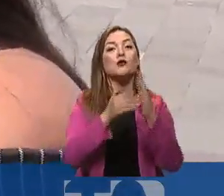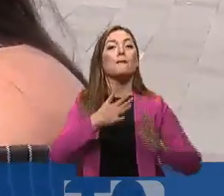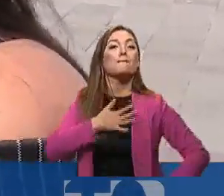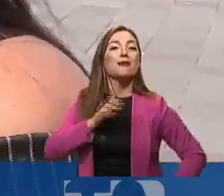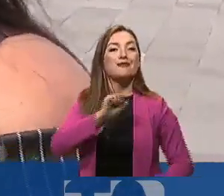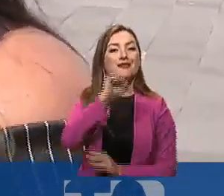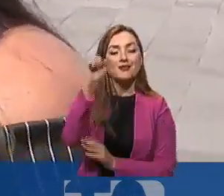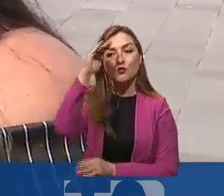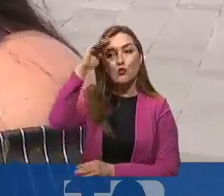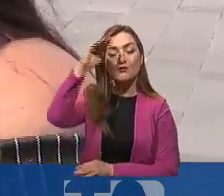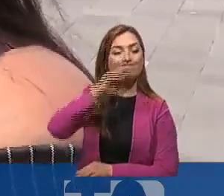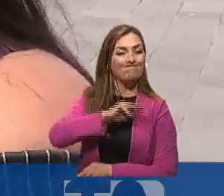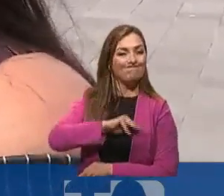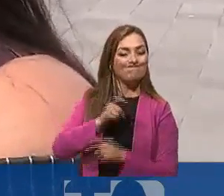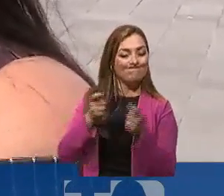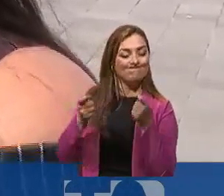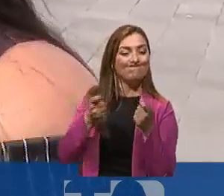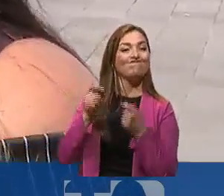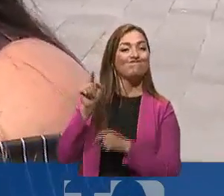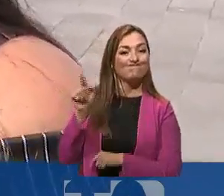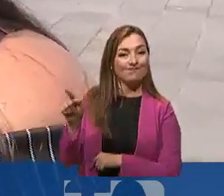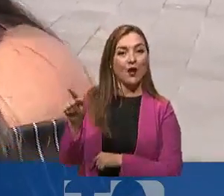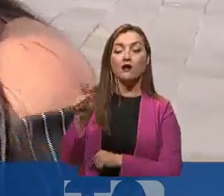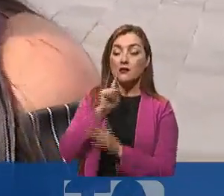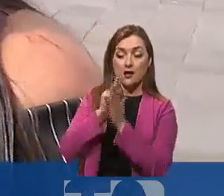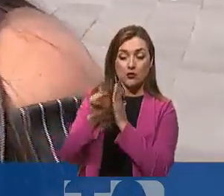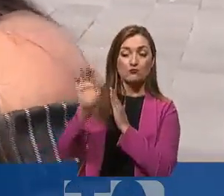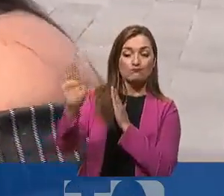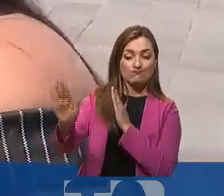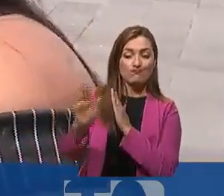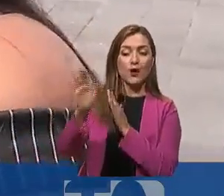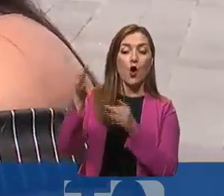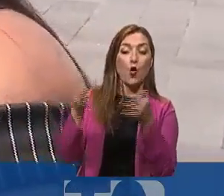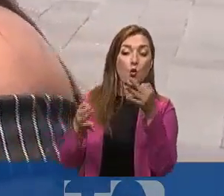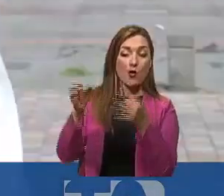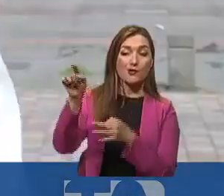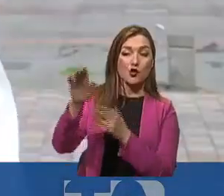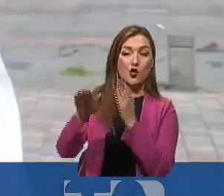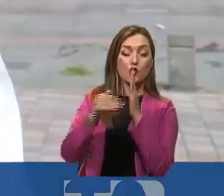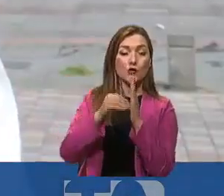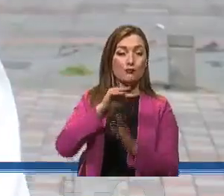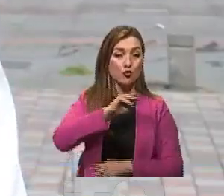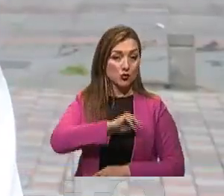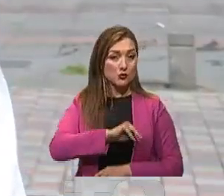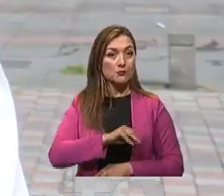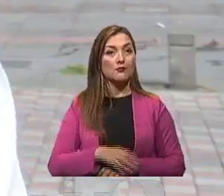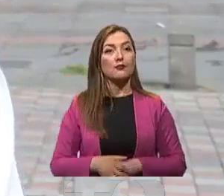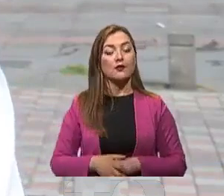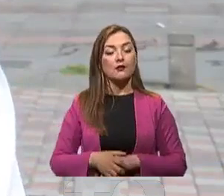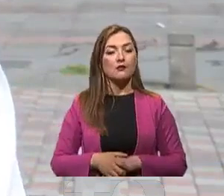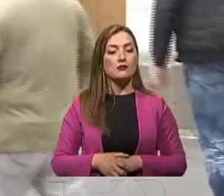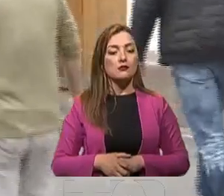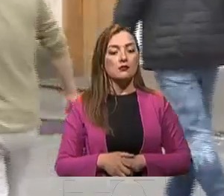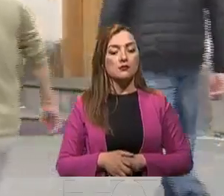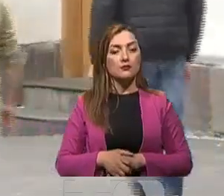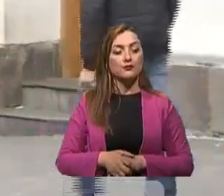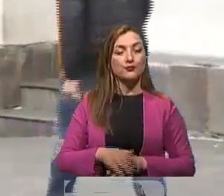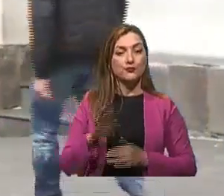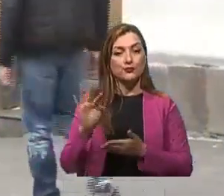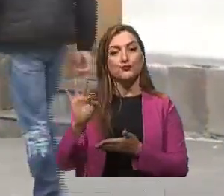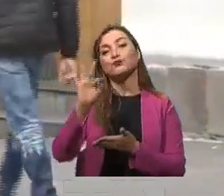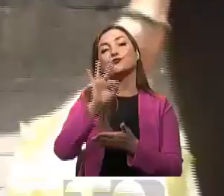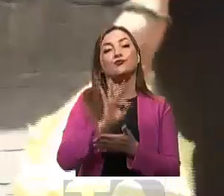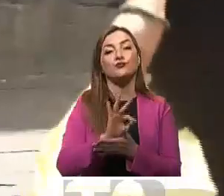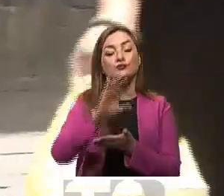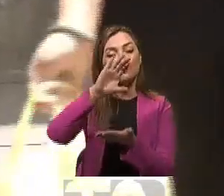por agentes metropolitanos de control. Eso será otro juicio y otro antecedente para el municipio de Quito. Por su parte, Jofre Echeverría, representante